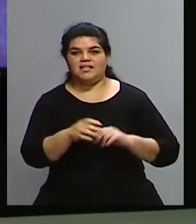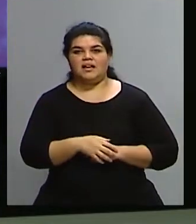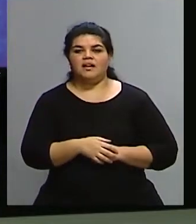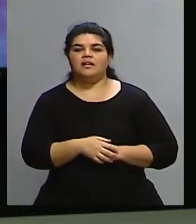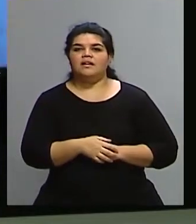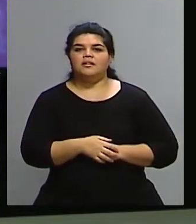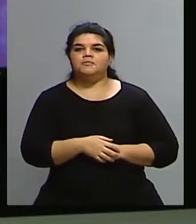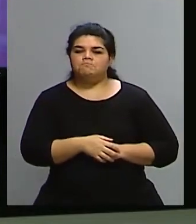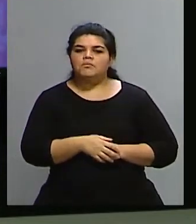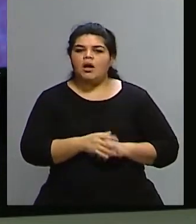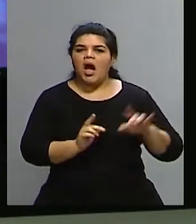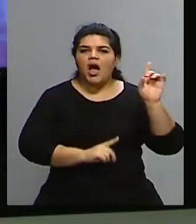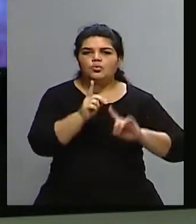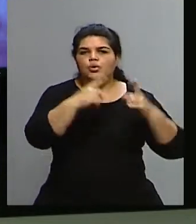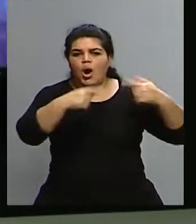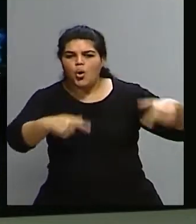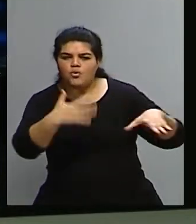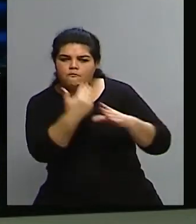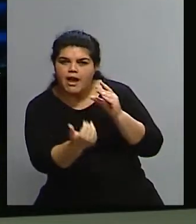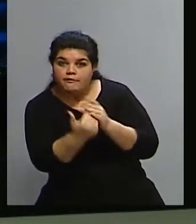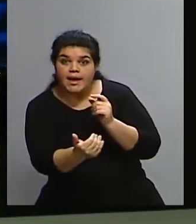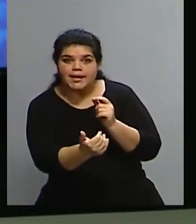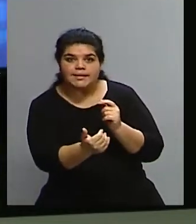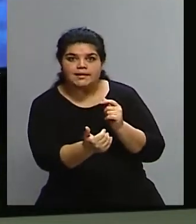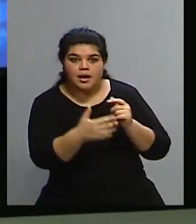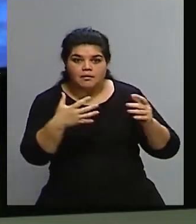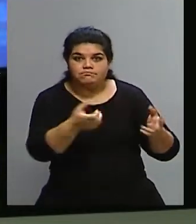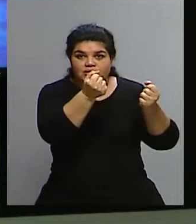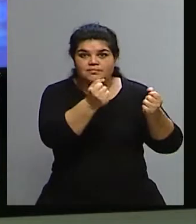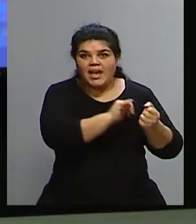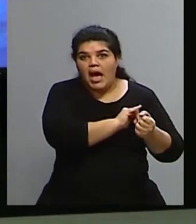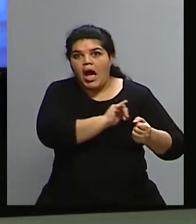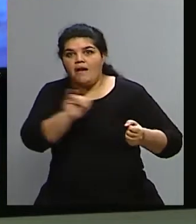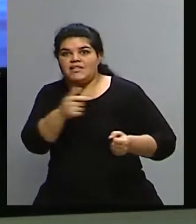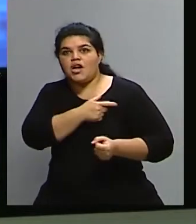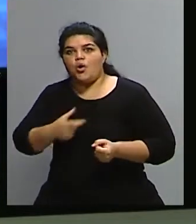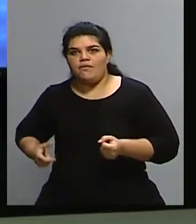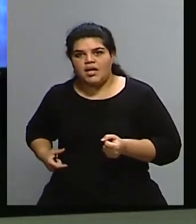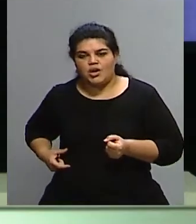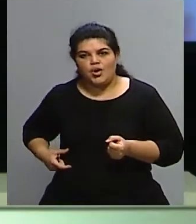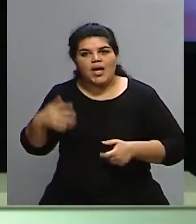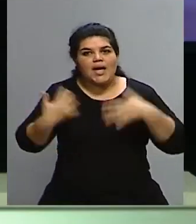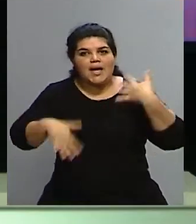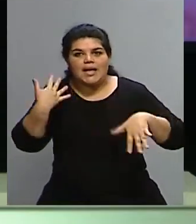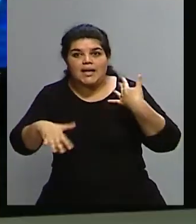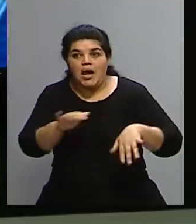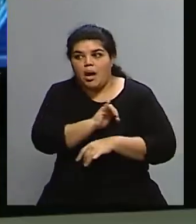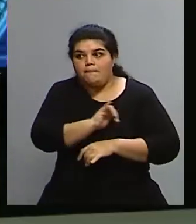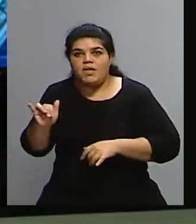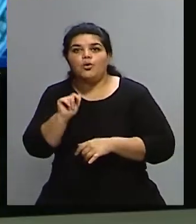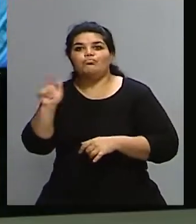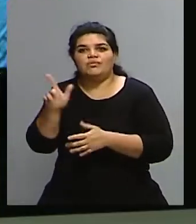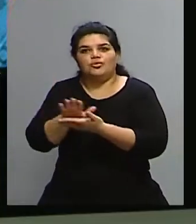hallar algunas deficiencias y advertirle rápidamente al Ejecutivo de que están habiendo problemas, ¿sí? Por eso dependen del